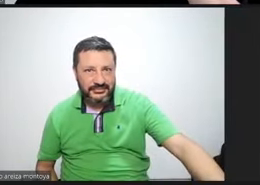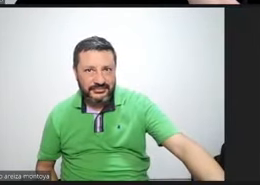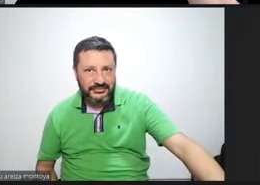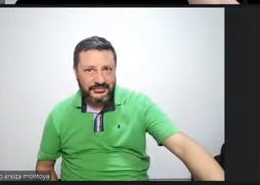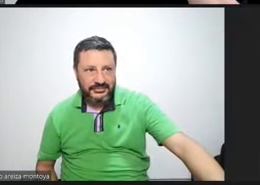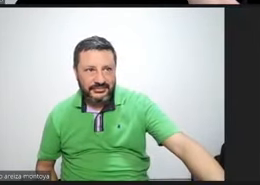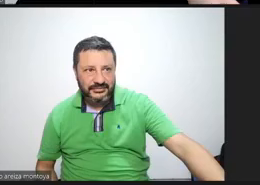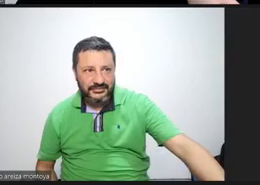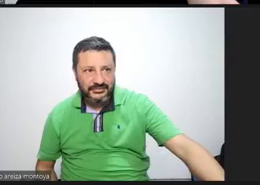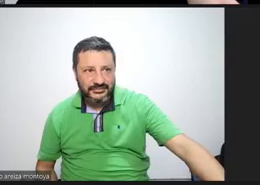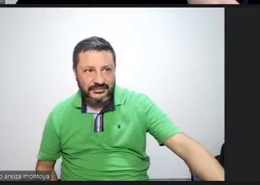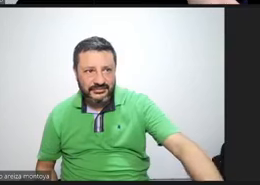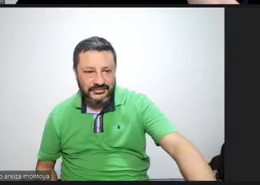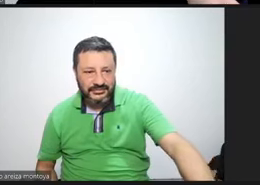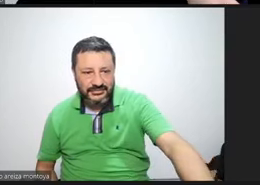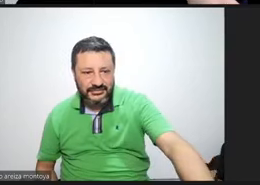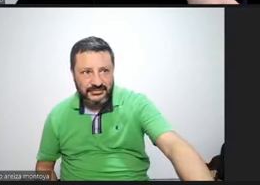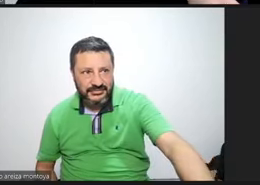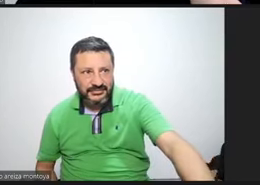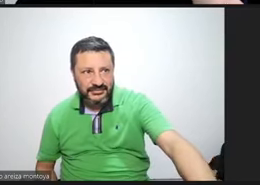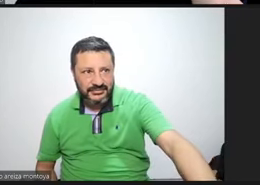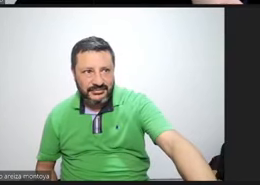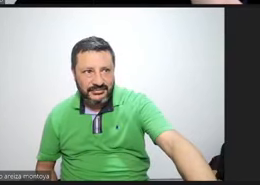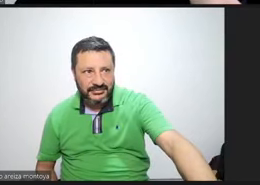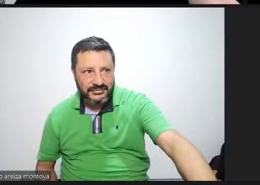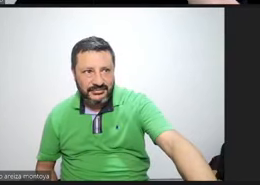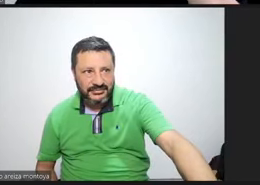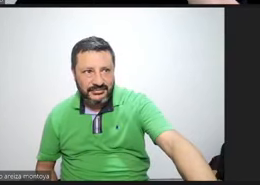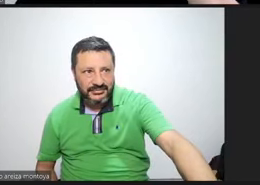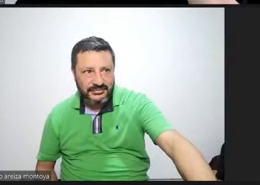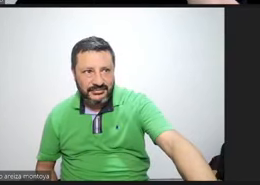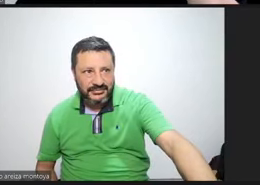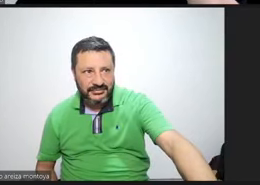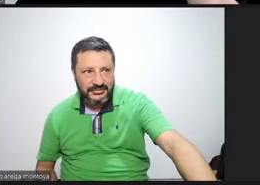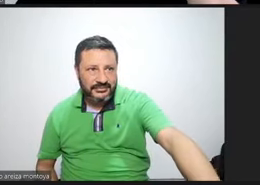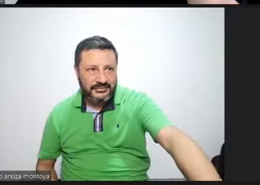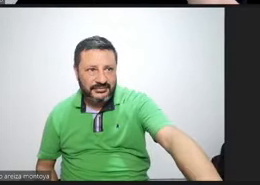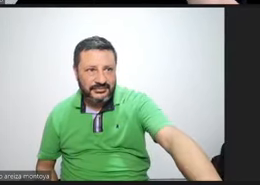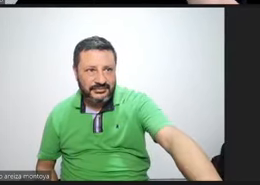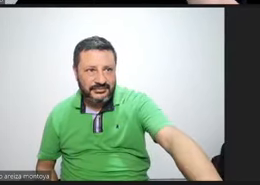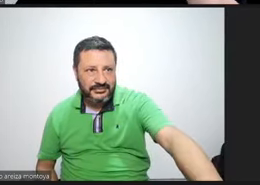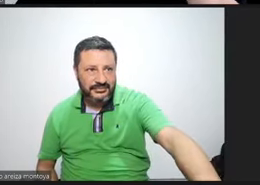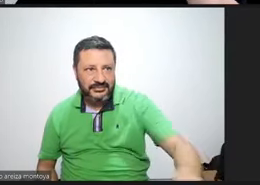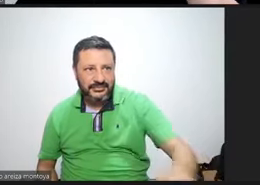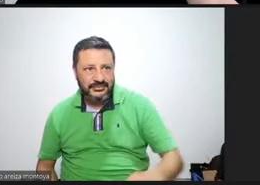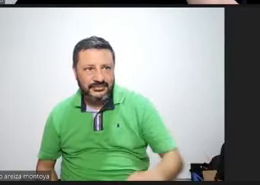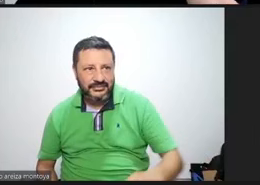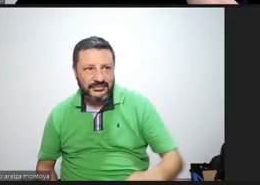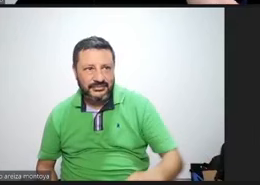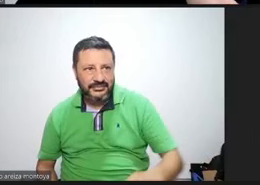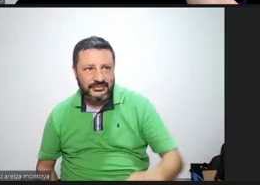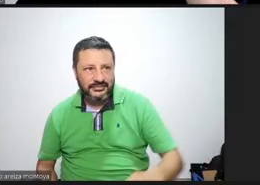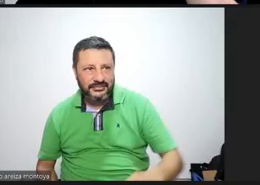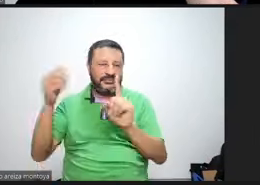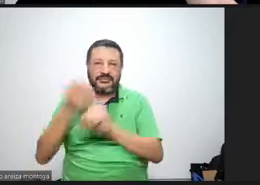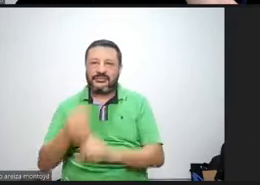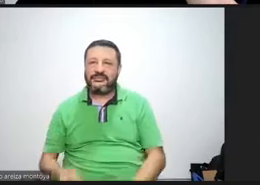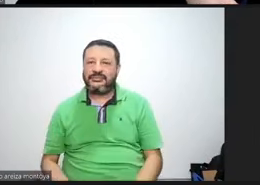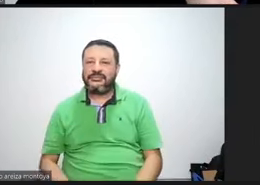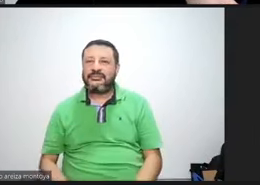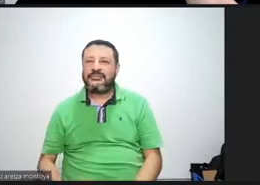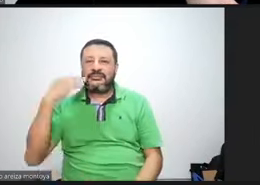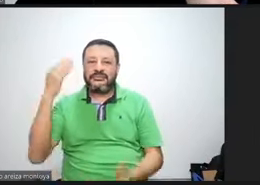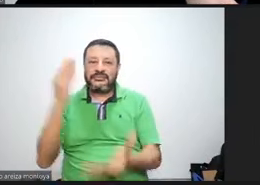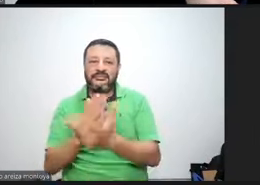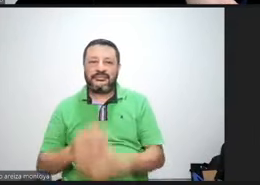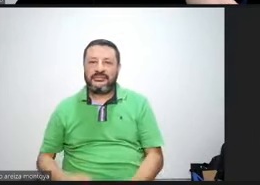Pues sí, hasta ahora sí, porque nosotros le estábamos apuntando el año que me lesioné a